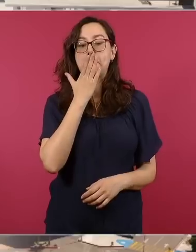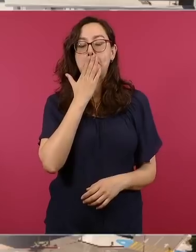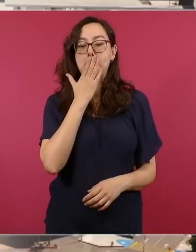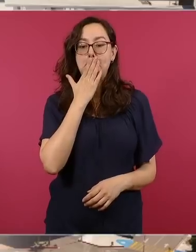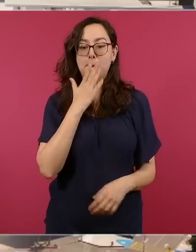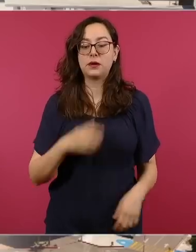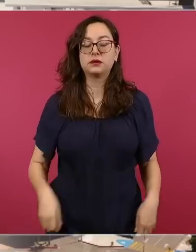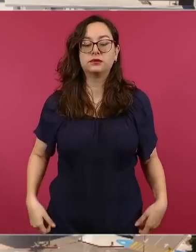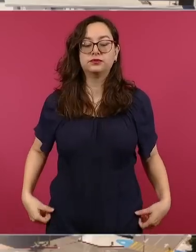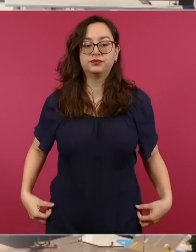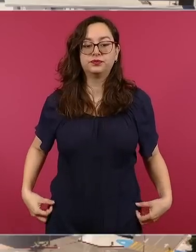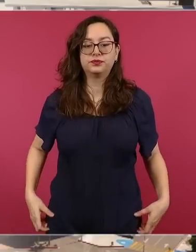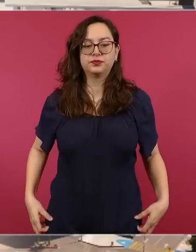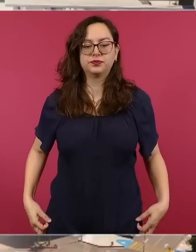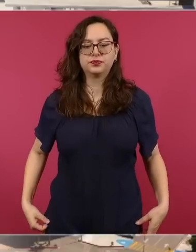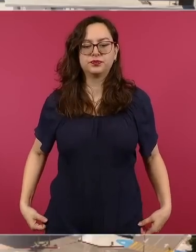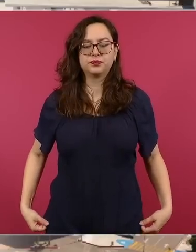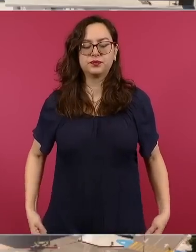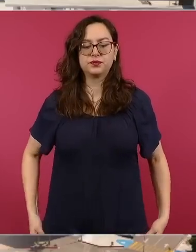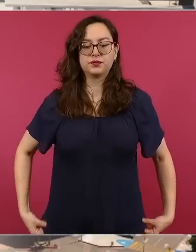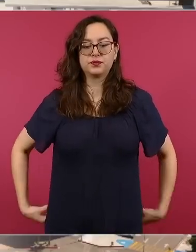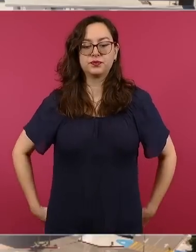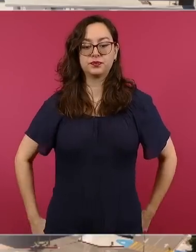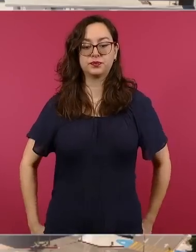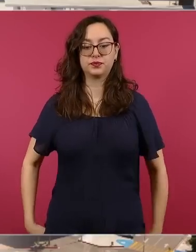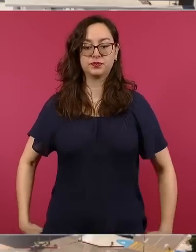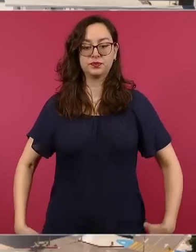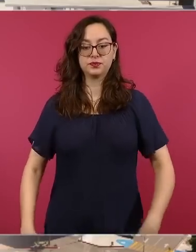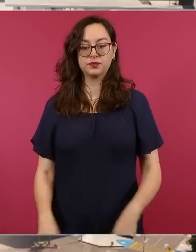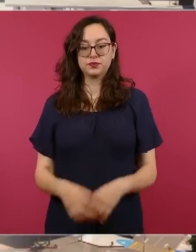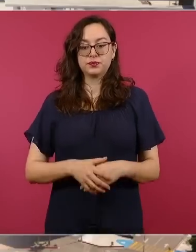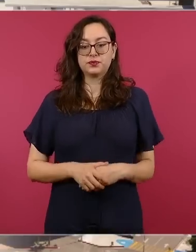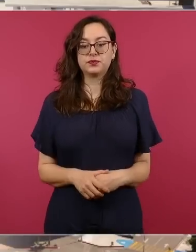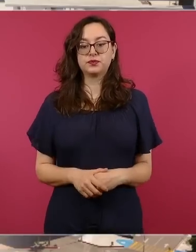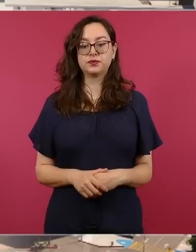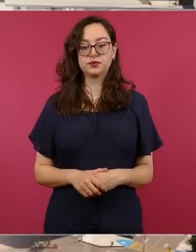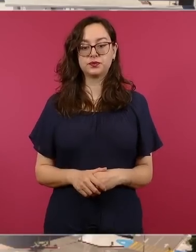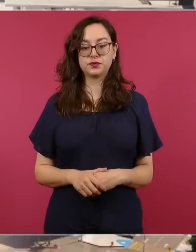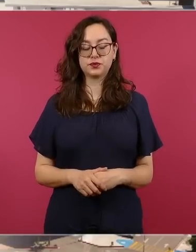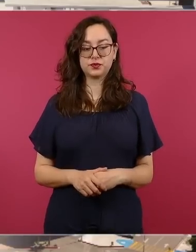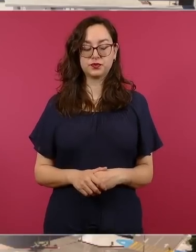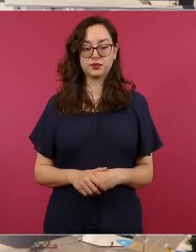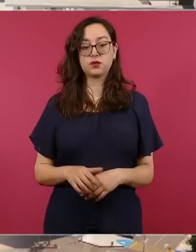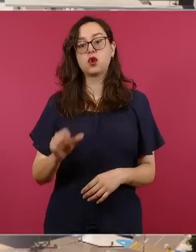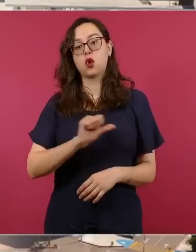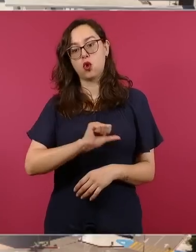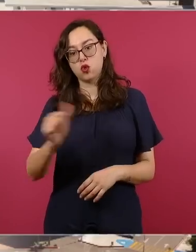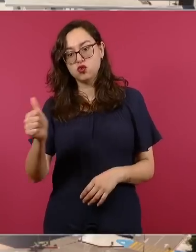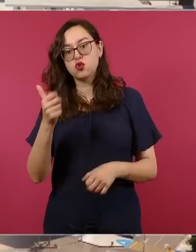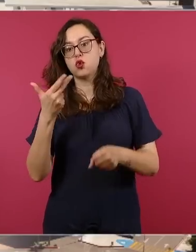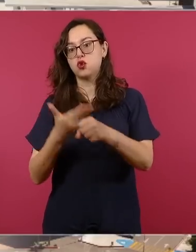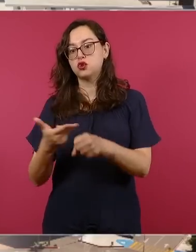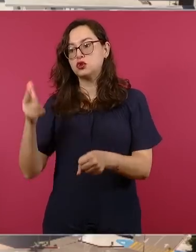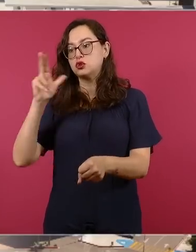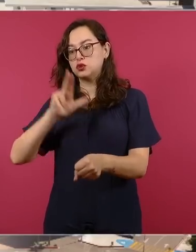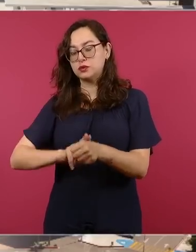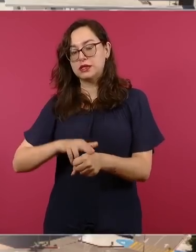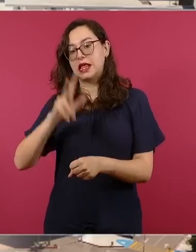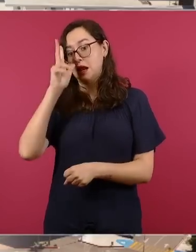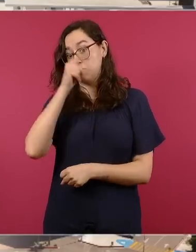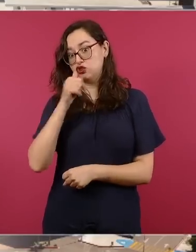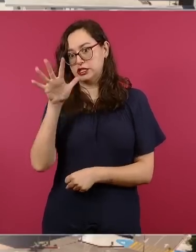había una obra que también, una sustitución del antiguo Hospital General de